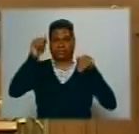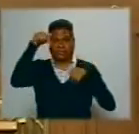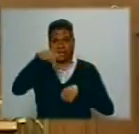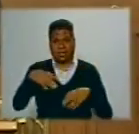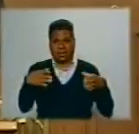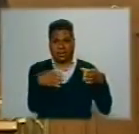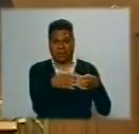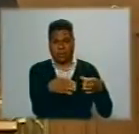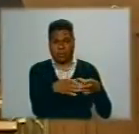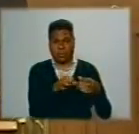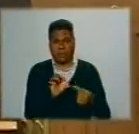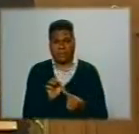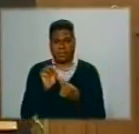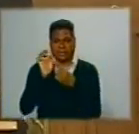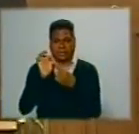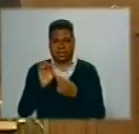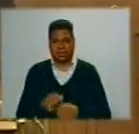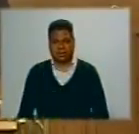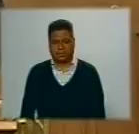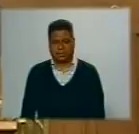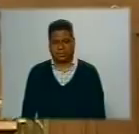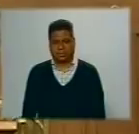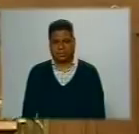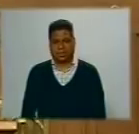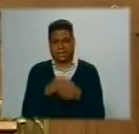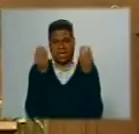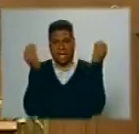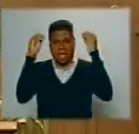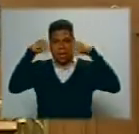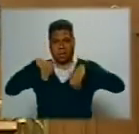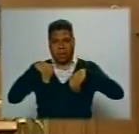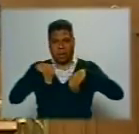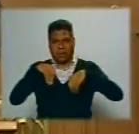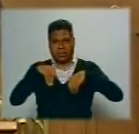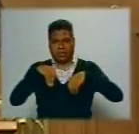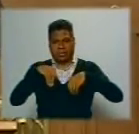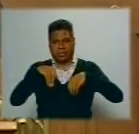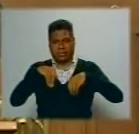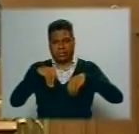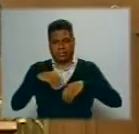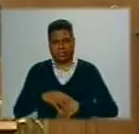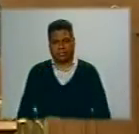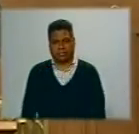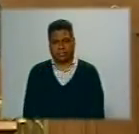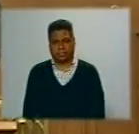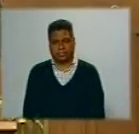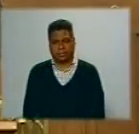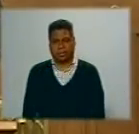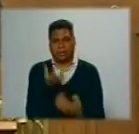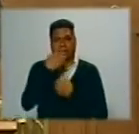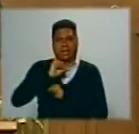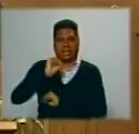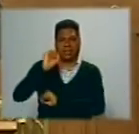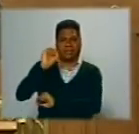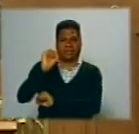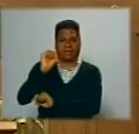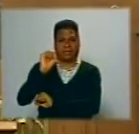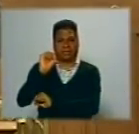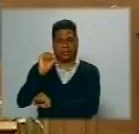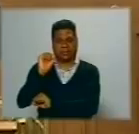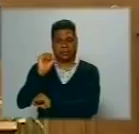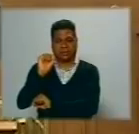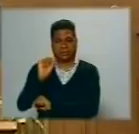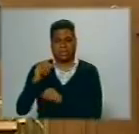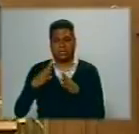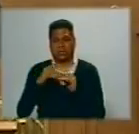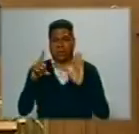plenaria este acuerdo constituyente para la defensa de los legítimos y soberanos